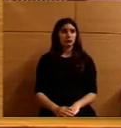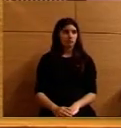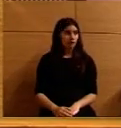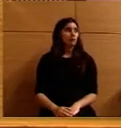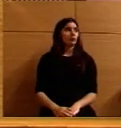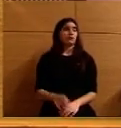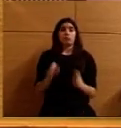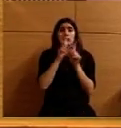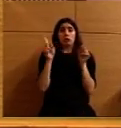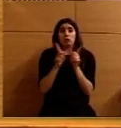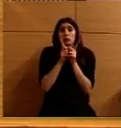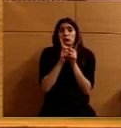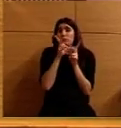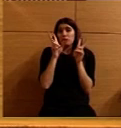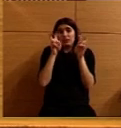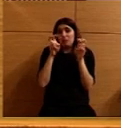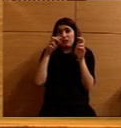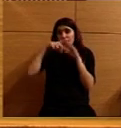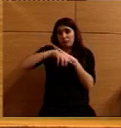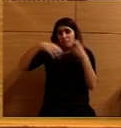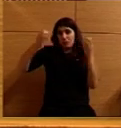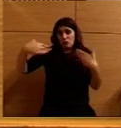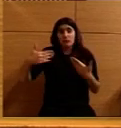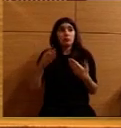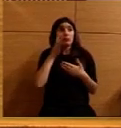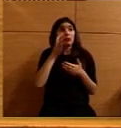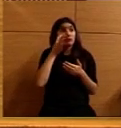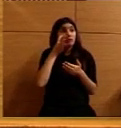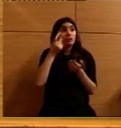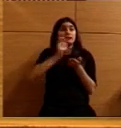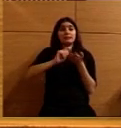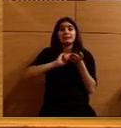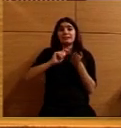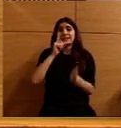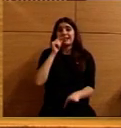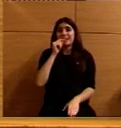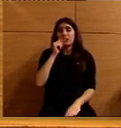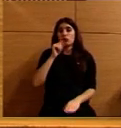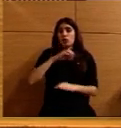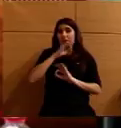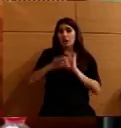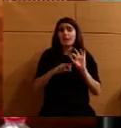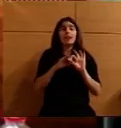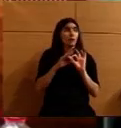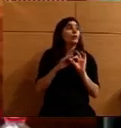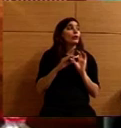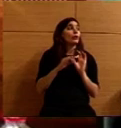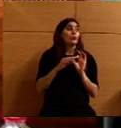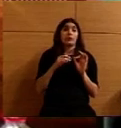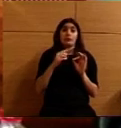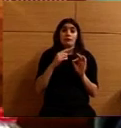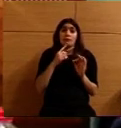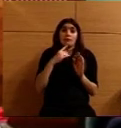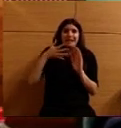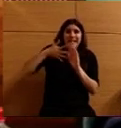Sí, brevemente, porque el tema no tiene más. Creo que el secretario de la corporación hizo una clarísima